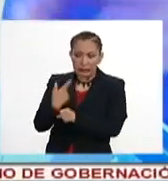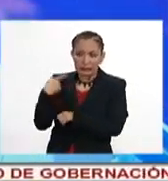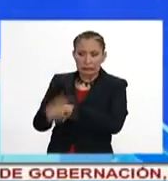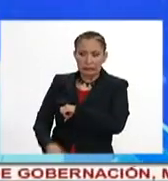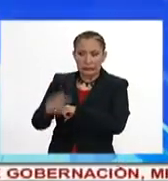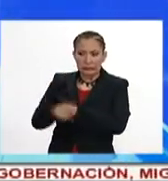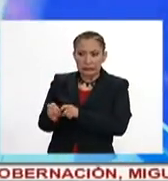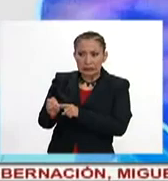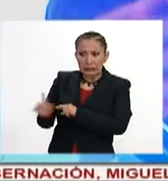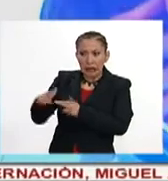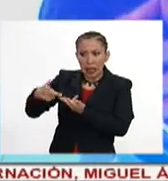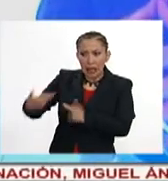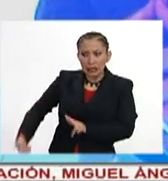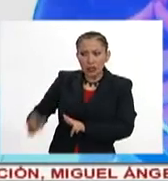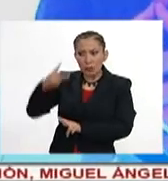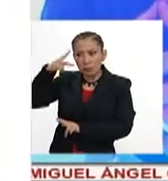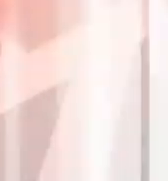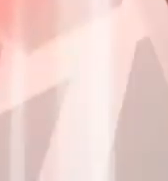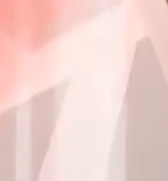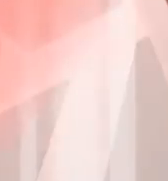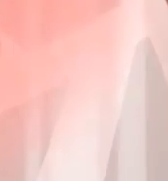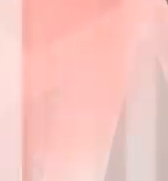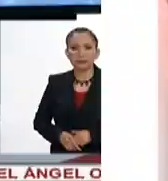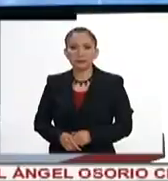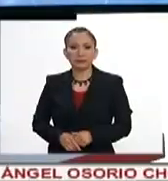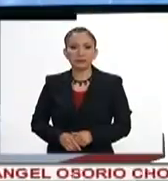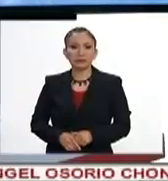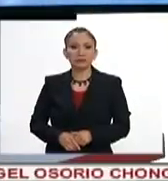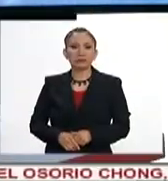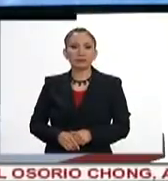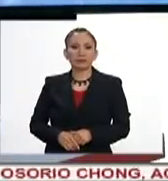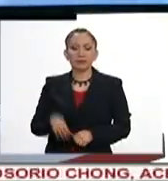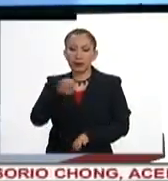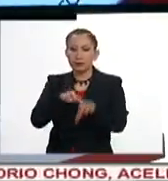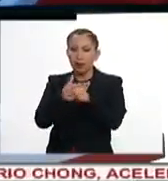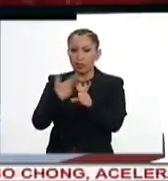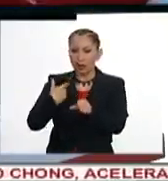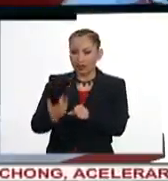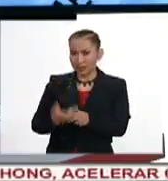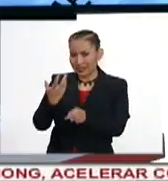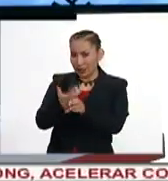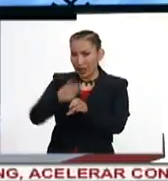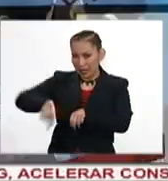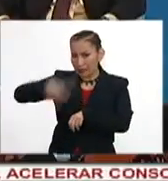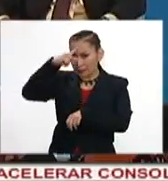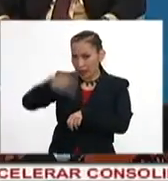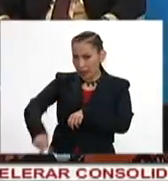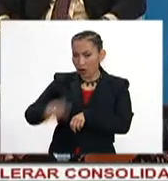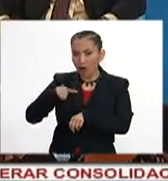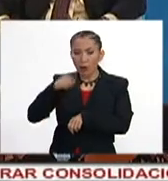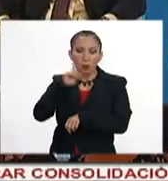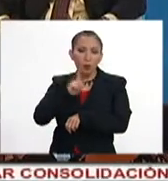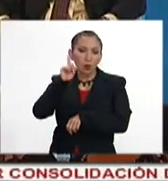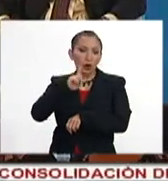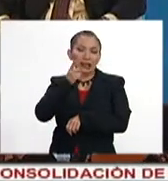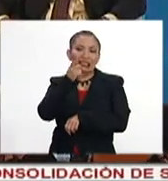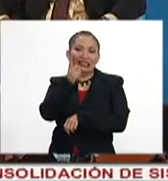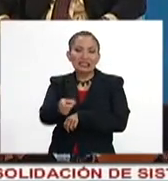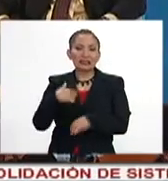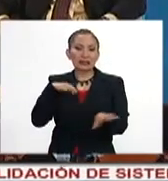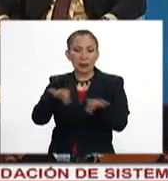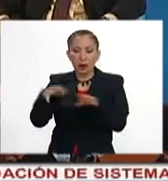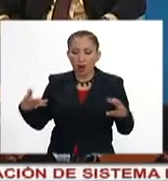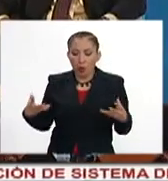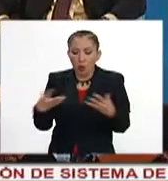riesgo de afectar las relaciones con México. La embajadora de Estados Unidos en México, Roberta Jacobson, aseguró que el